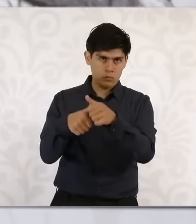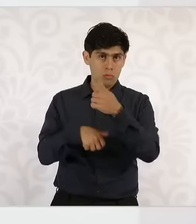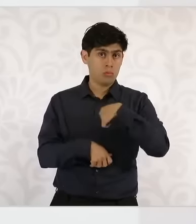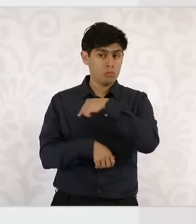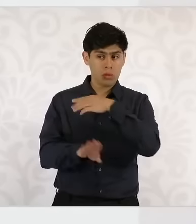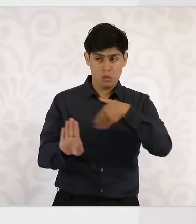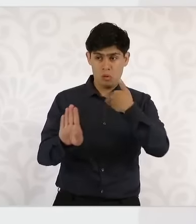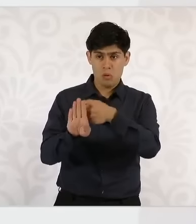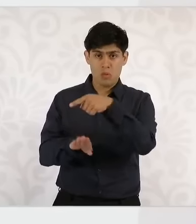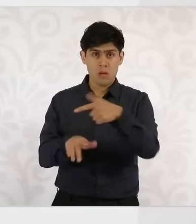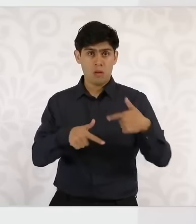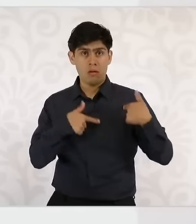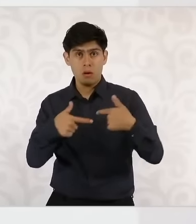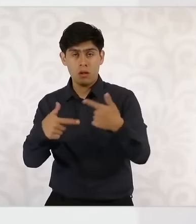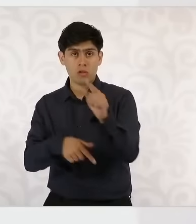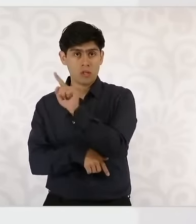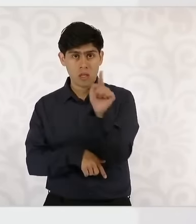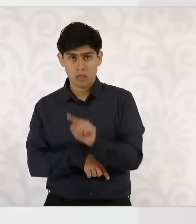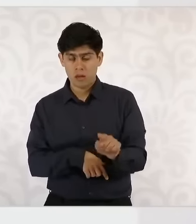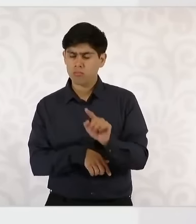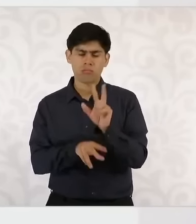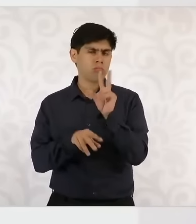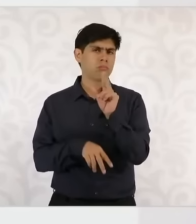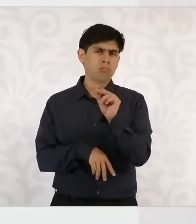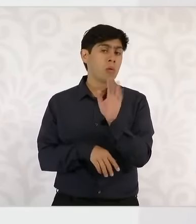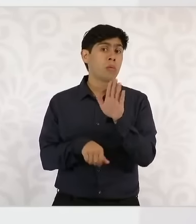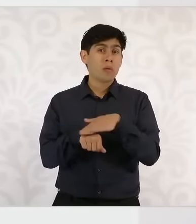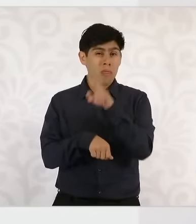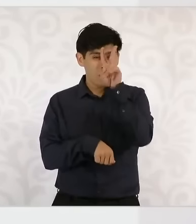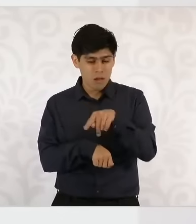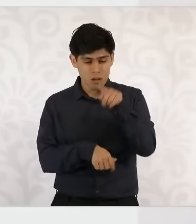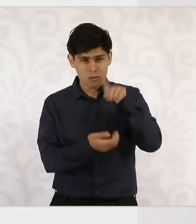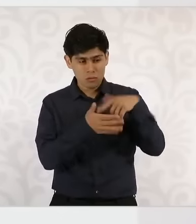generación Z o los jóvenes, porque en realidad marcharon muy poquitos jóvenes.